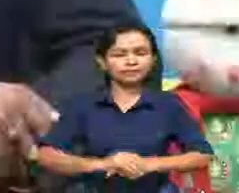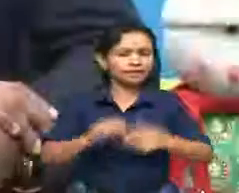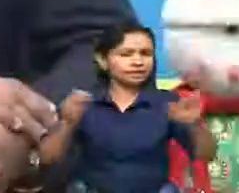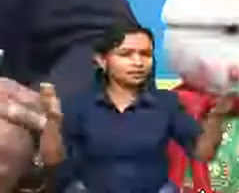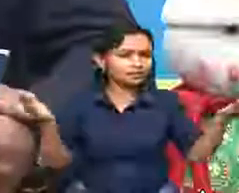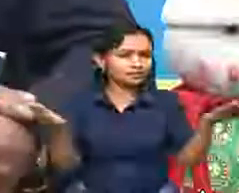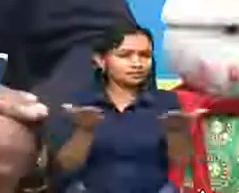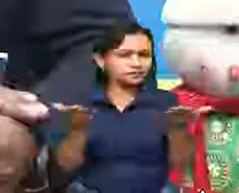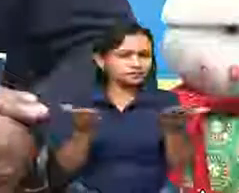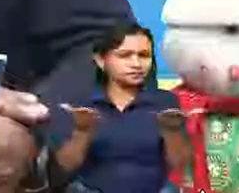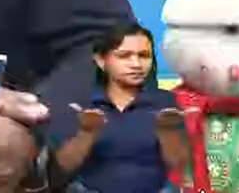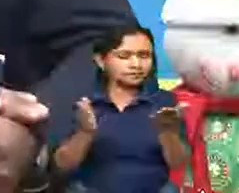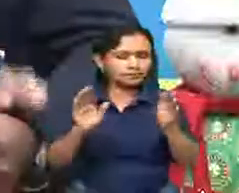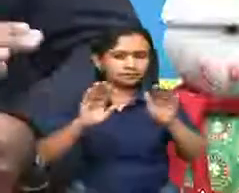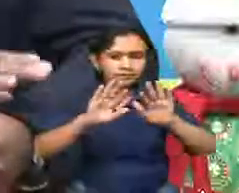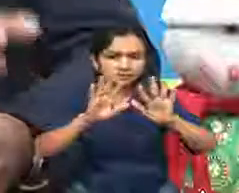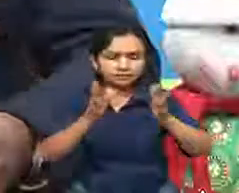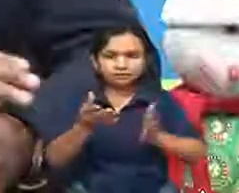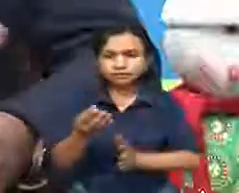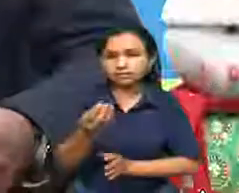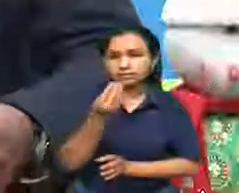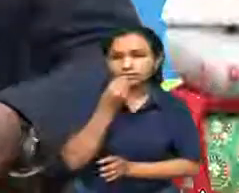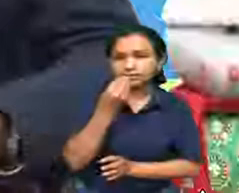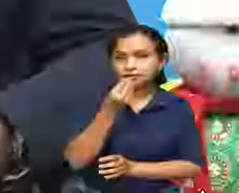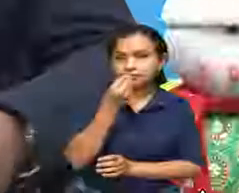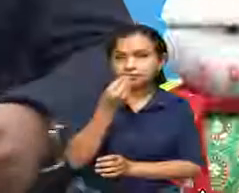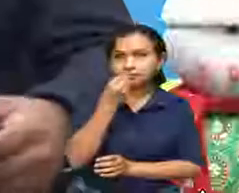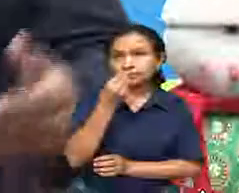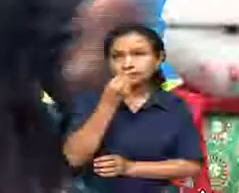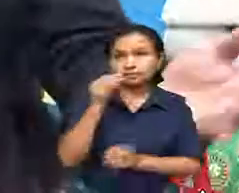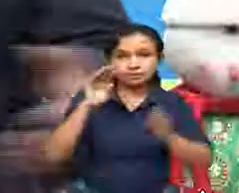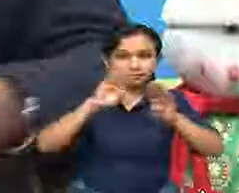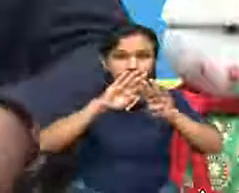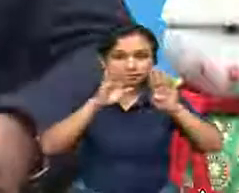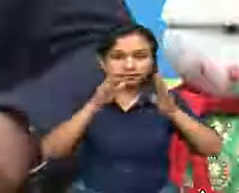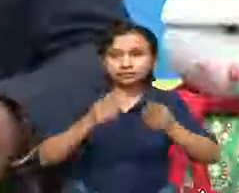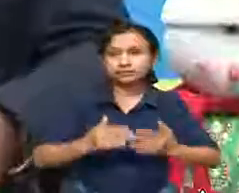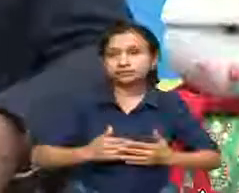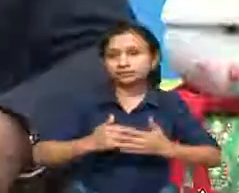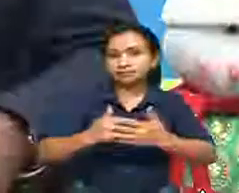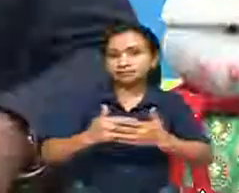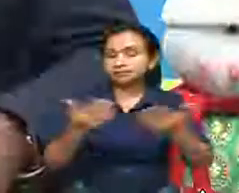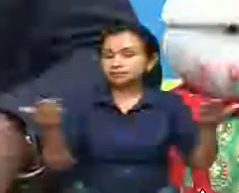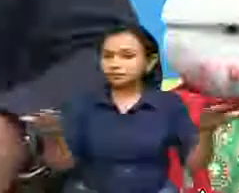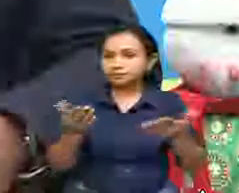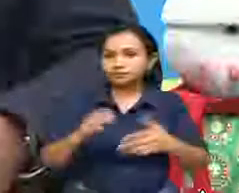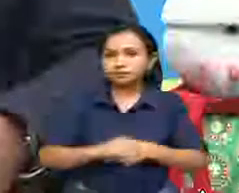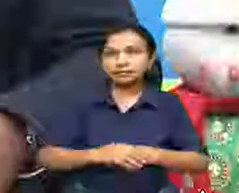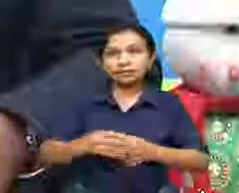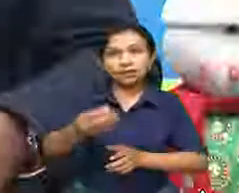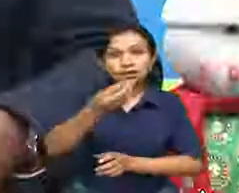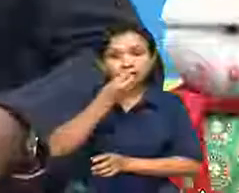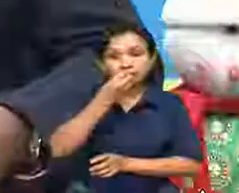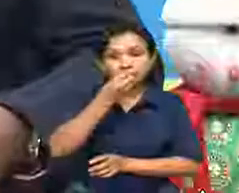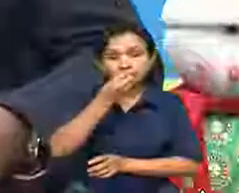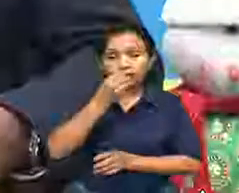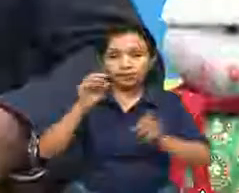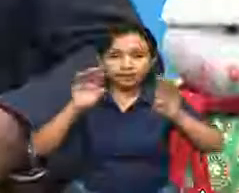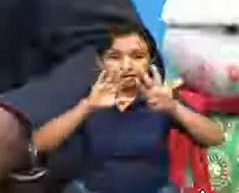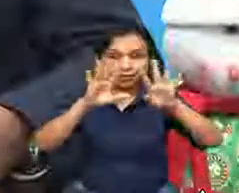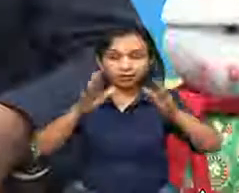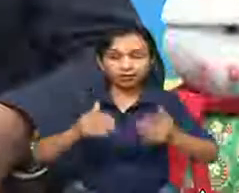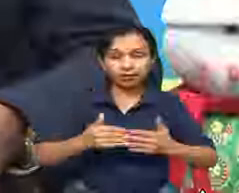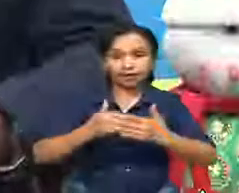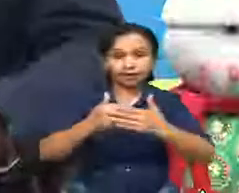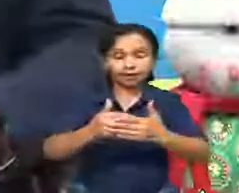ser la alimentación de la mujer que está embarazada? La alimentación de la mujer embarazada, ¿verdad?,